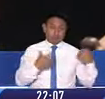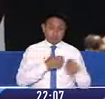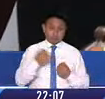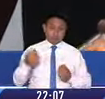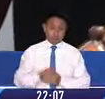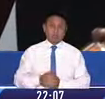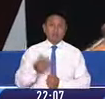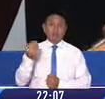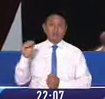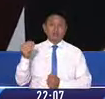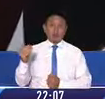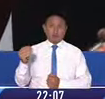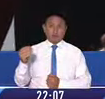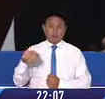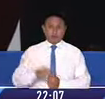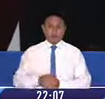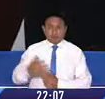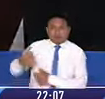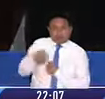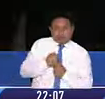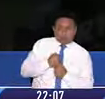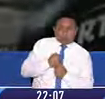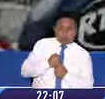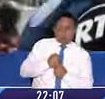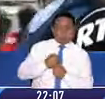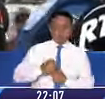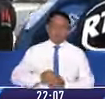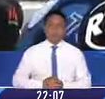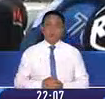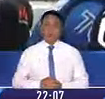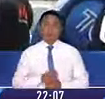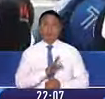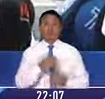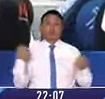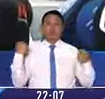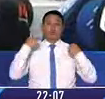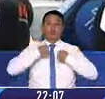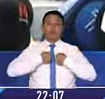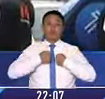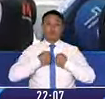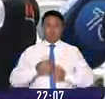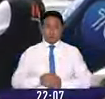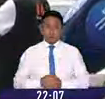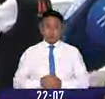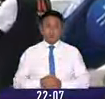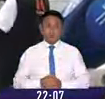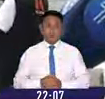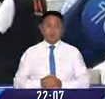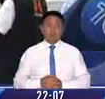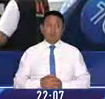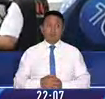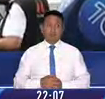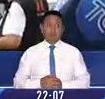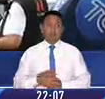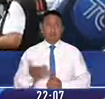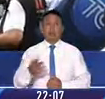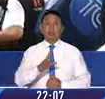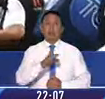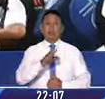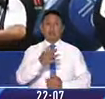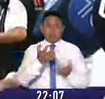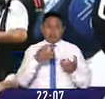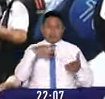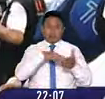entonces el muchacho se ha puesto nervioso. Su mochila de estudio. Me imagino que como todo chico quería estudiar, pero